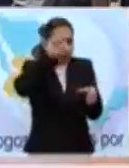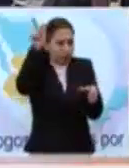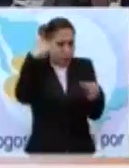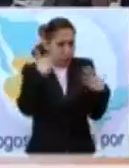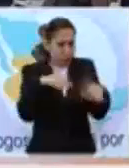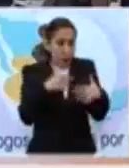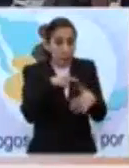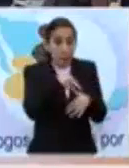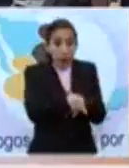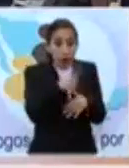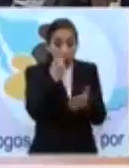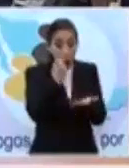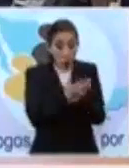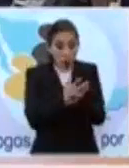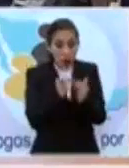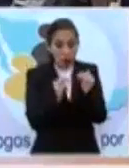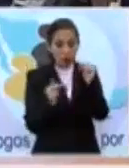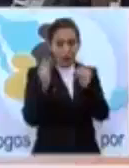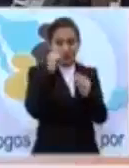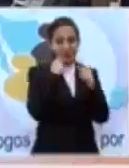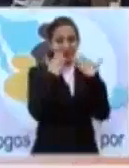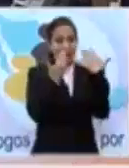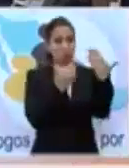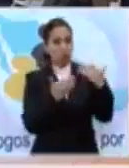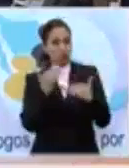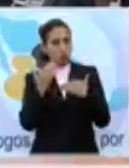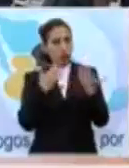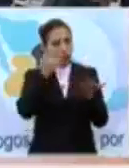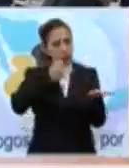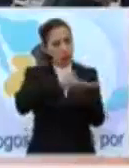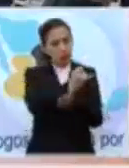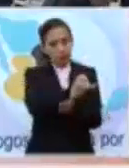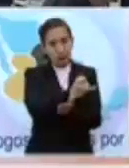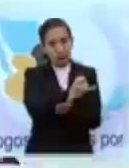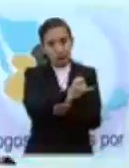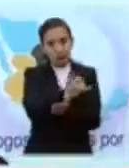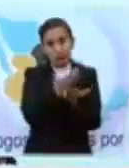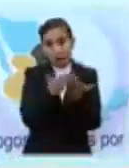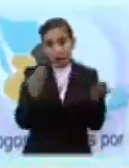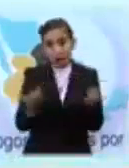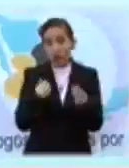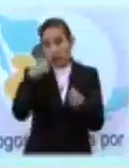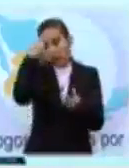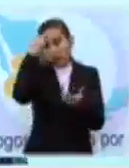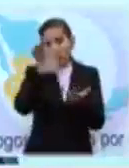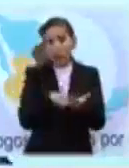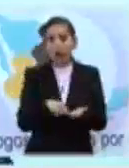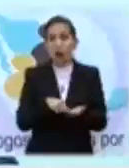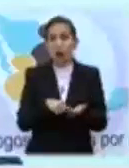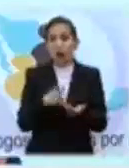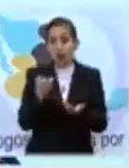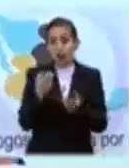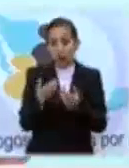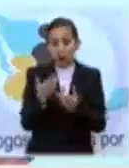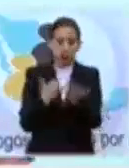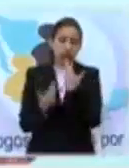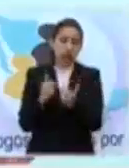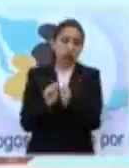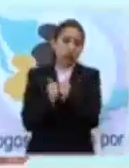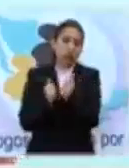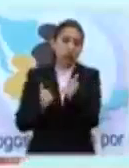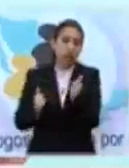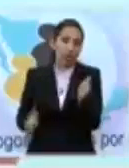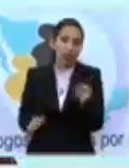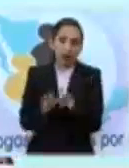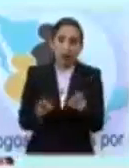pero ya no con el primer nivel de discusión, de decisión que lo tienen ahora. Me parece que esto podría ser una regresión muy